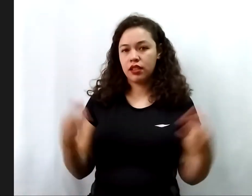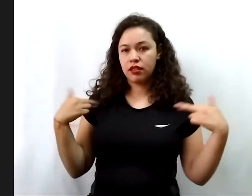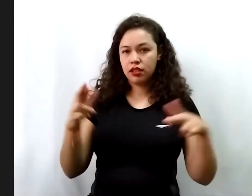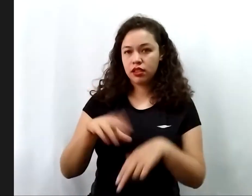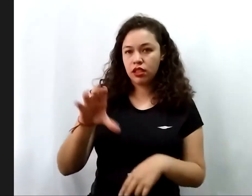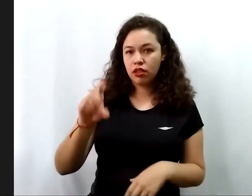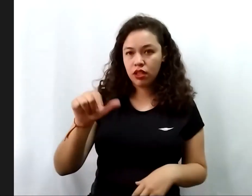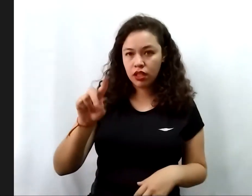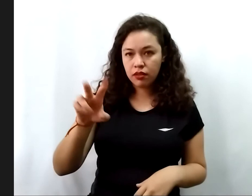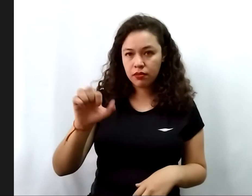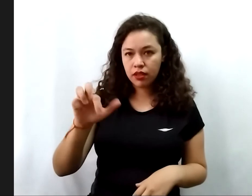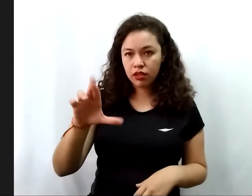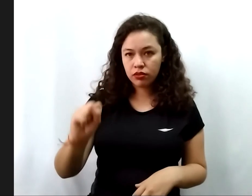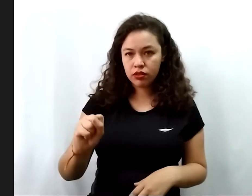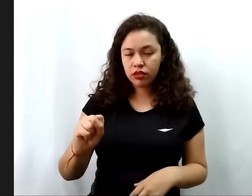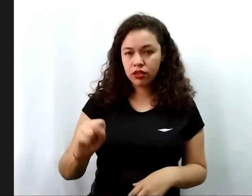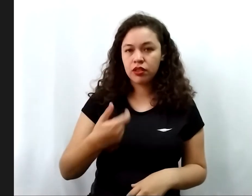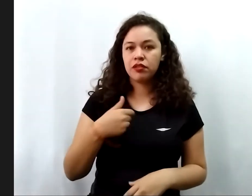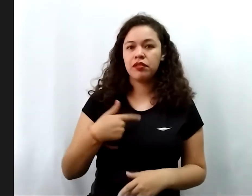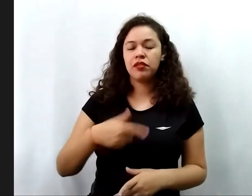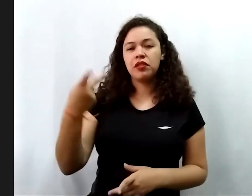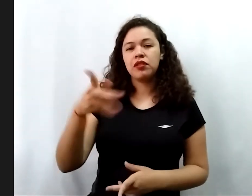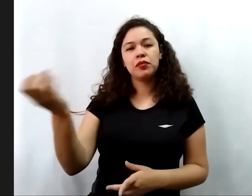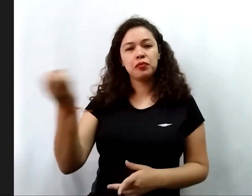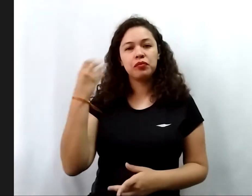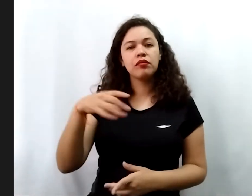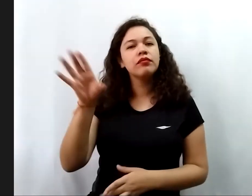verdad, mientras escuchaba su ponencia,